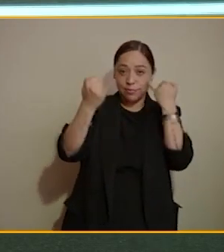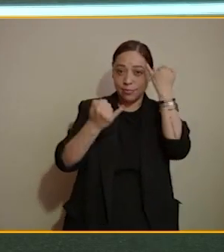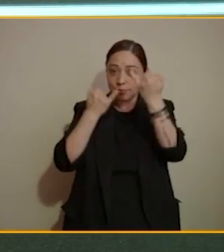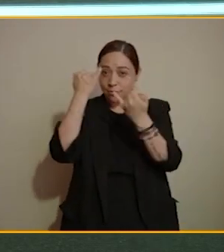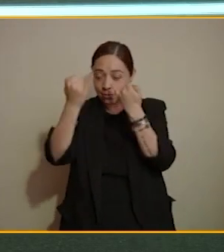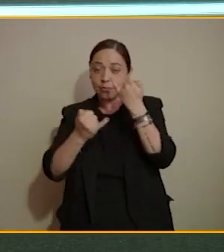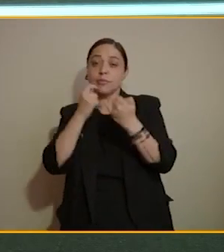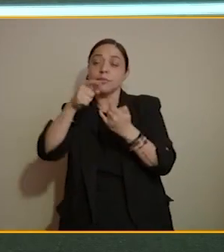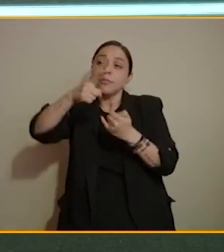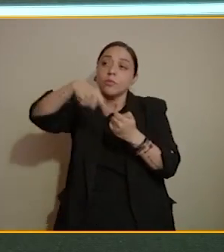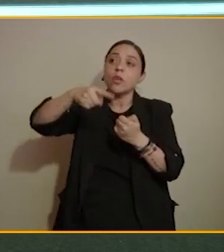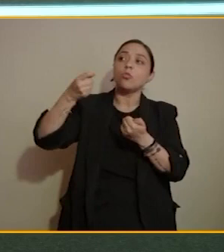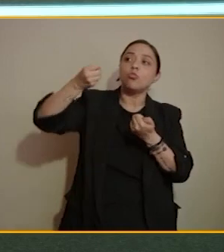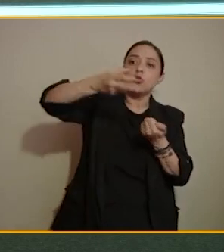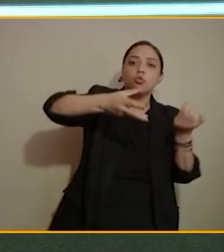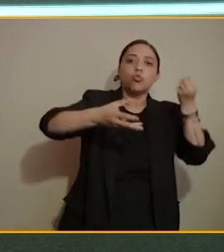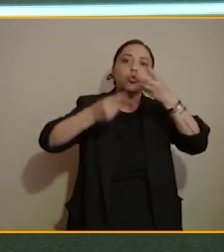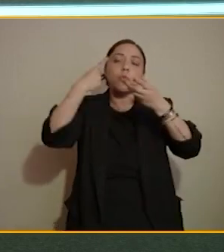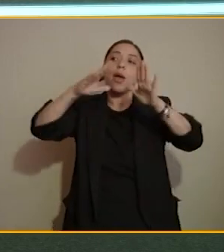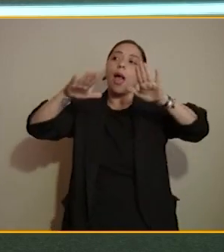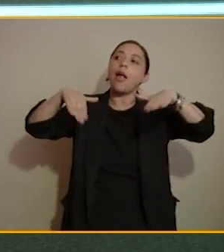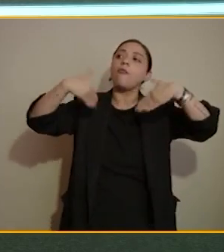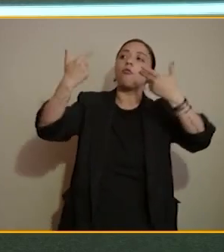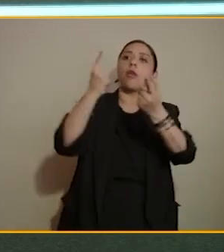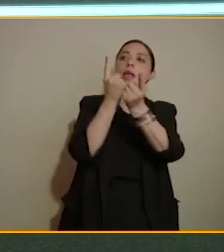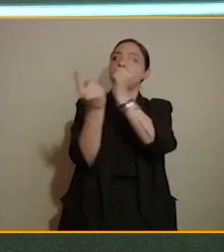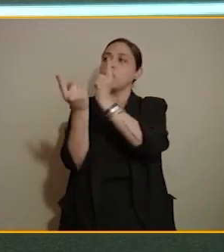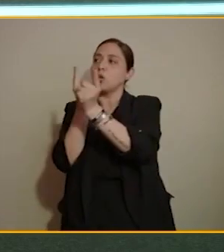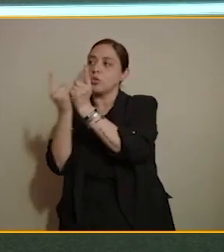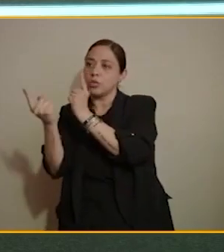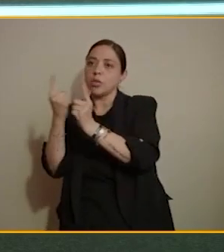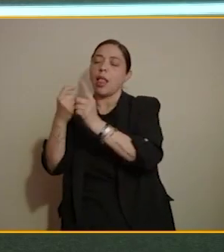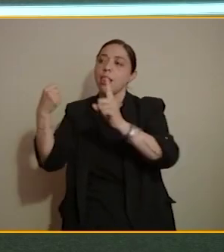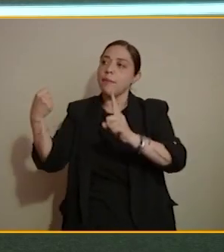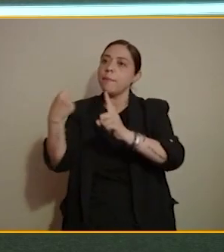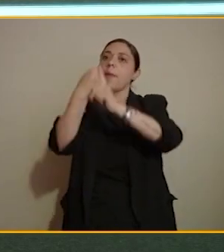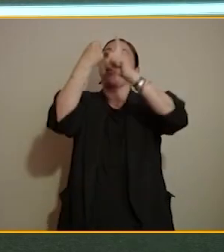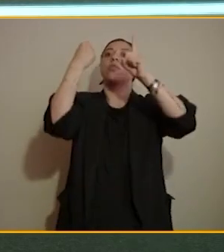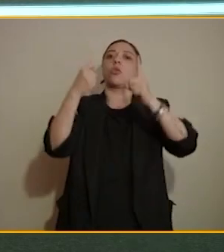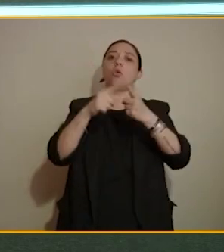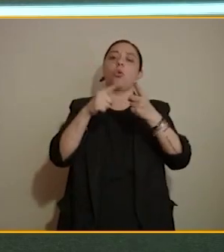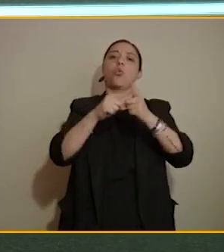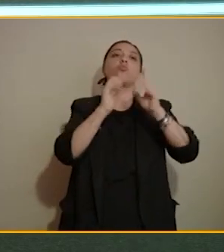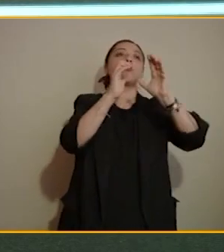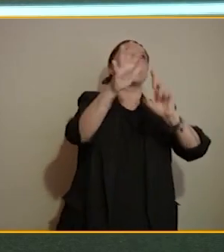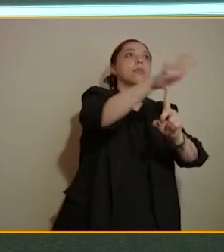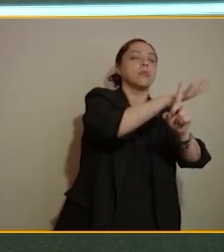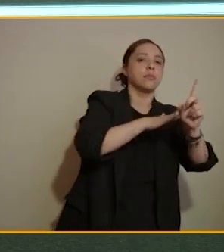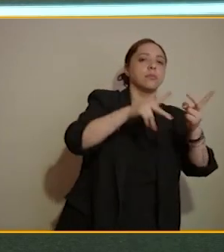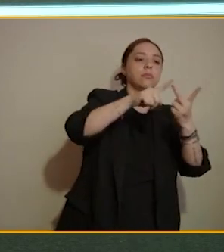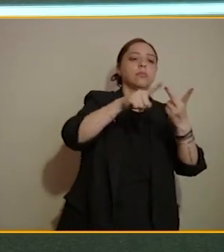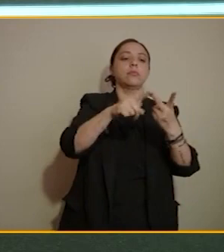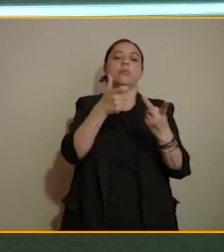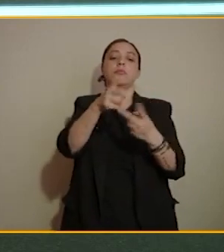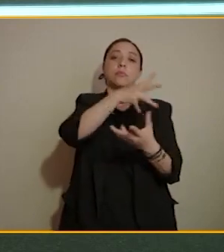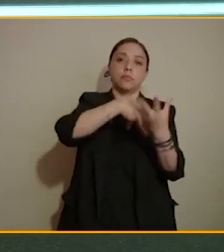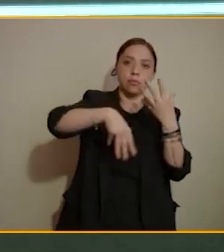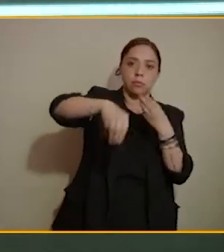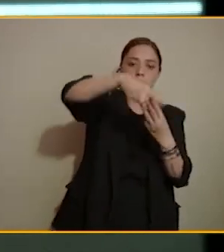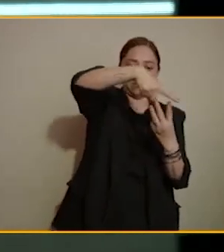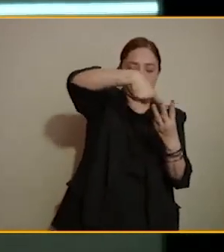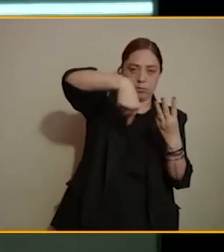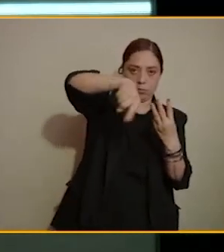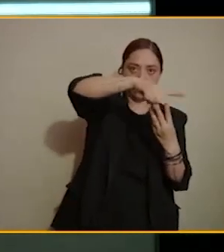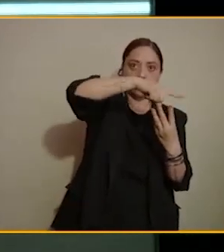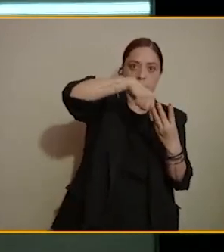a contribuir y tener un impacto social, económico y ambiental, que hoy también les genera a ustedes